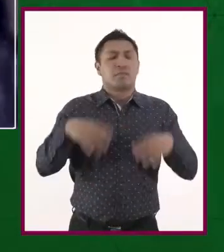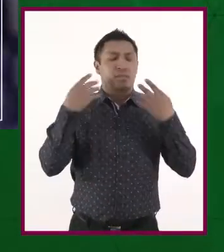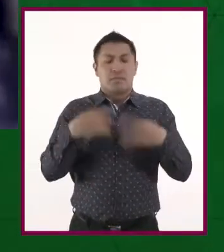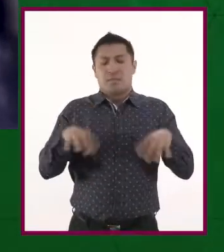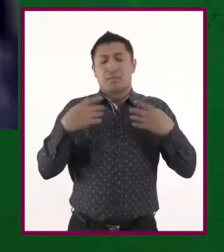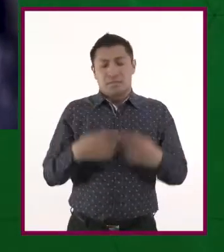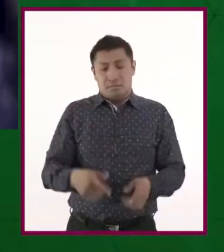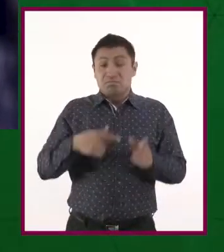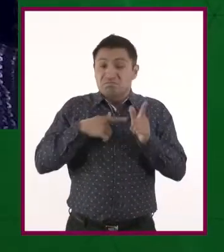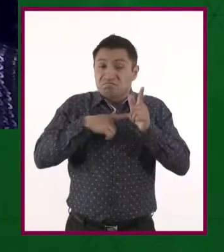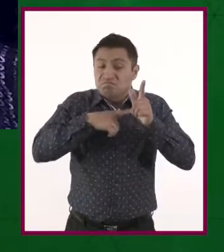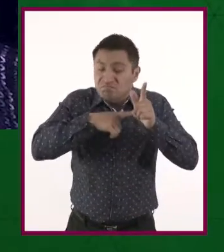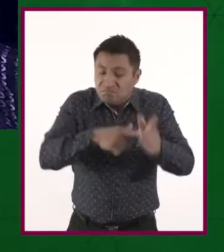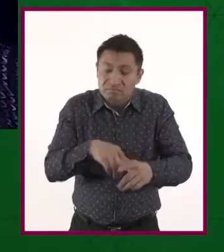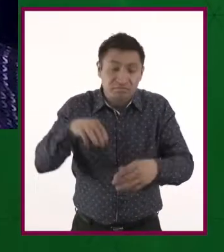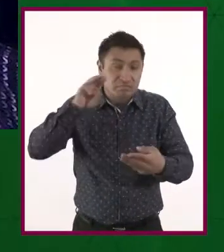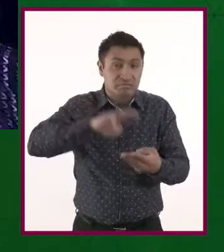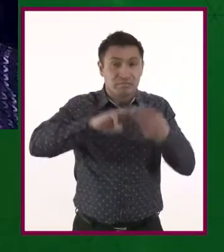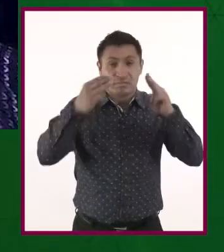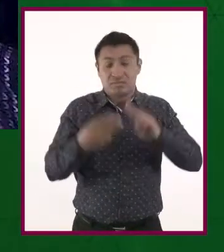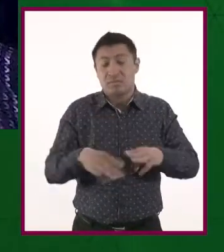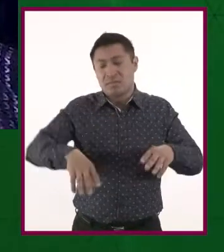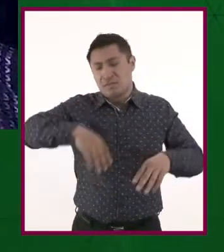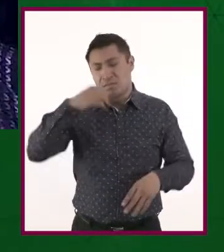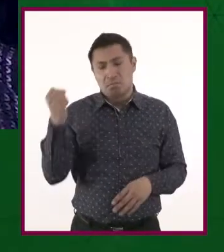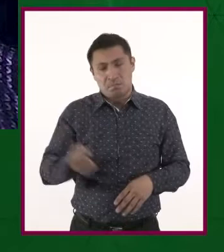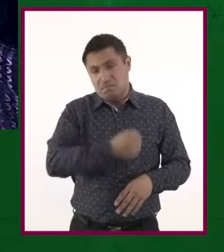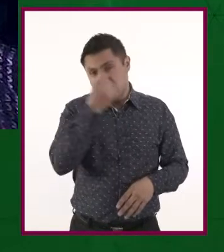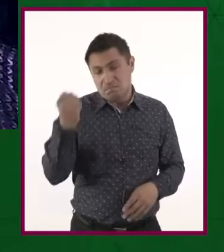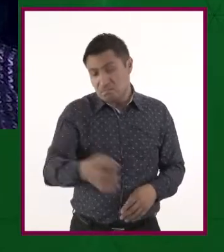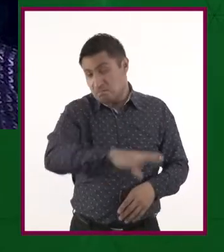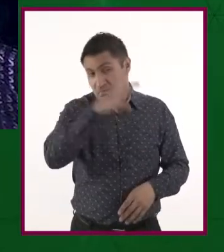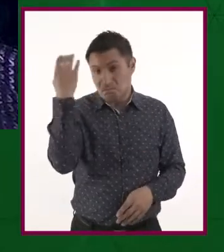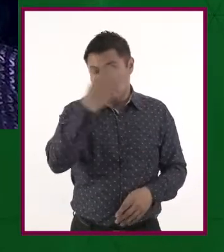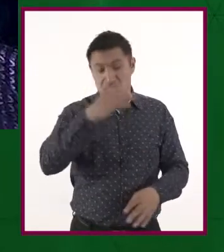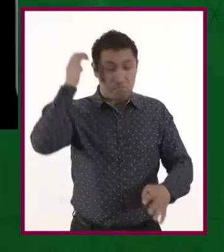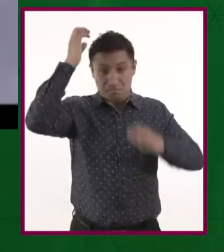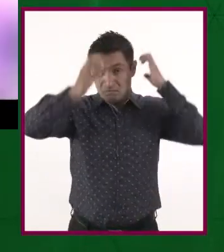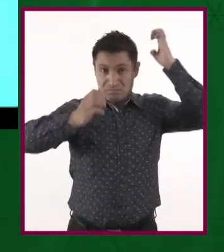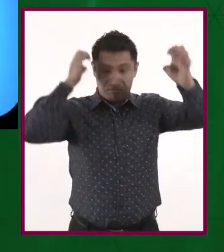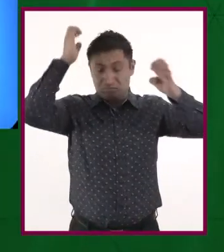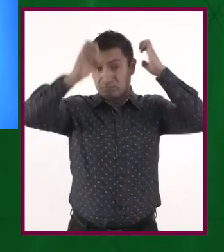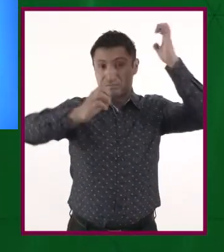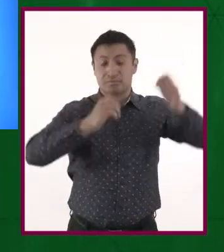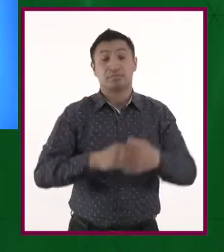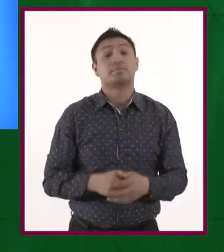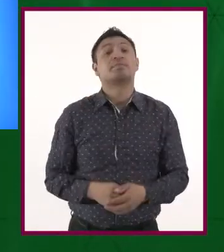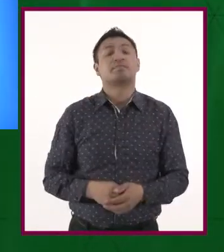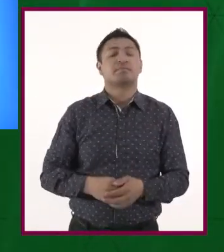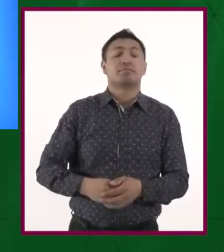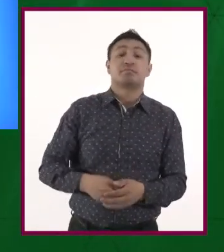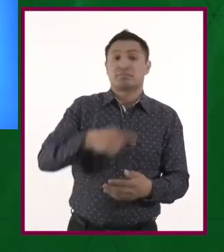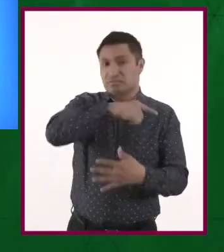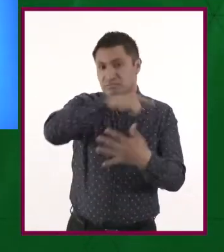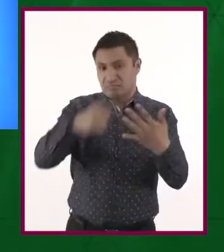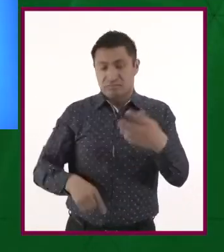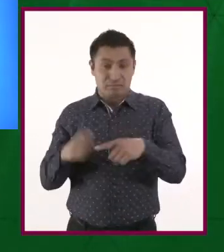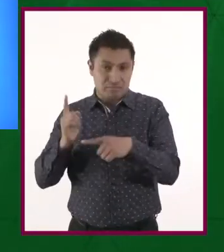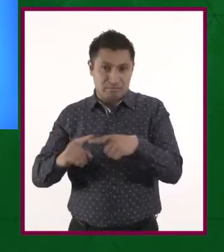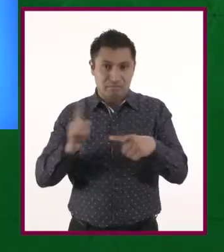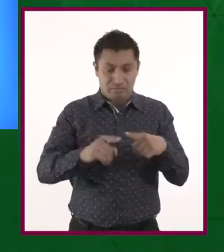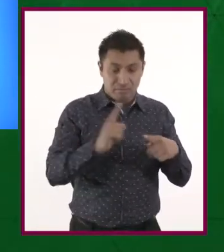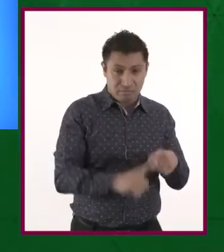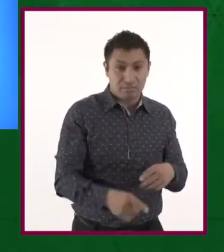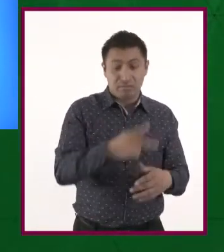sido y siguen siendo motivo de un sinfín de fotografías y exposiciones. Entre las distintas